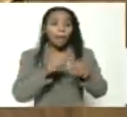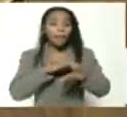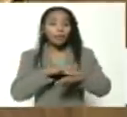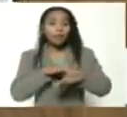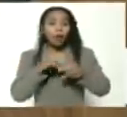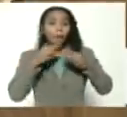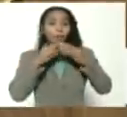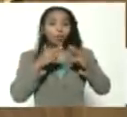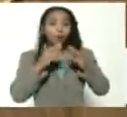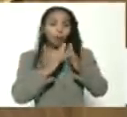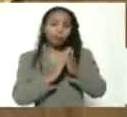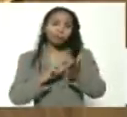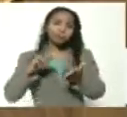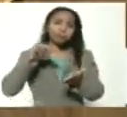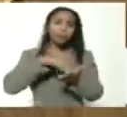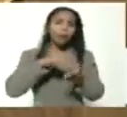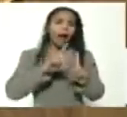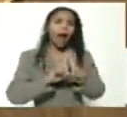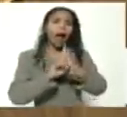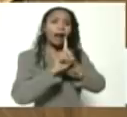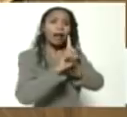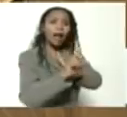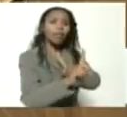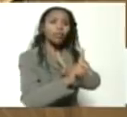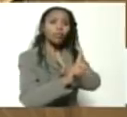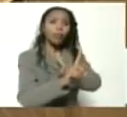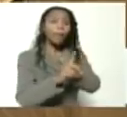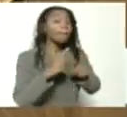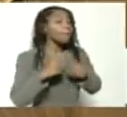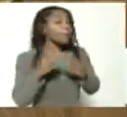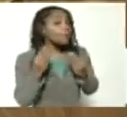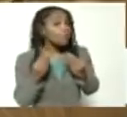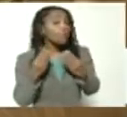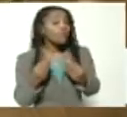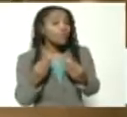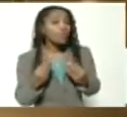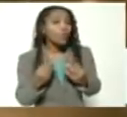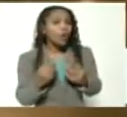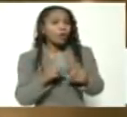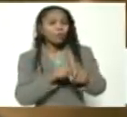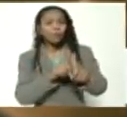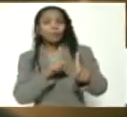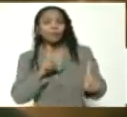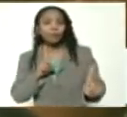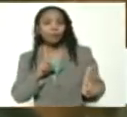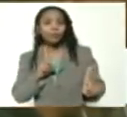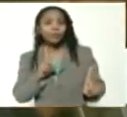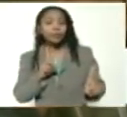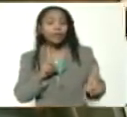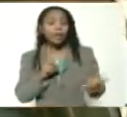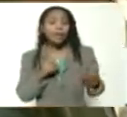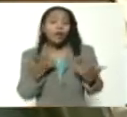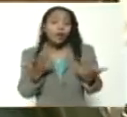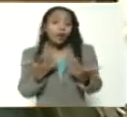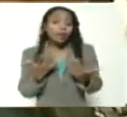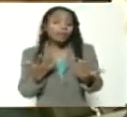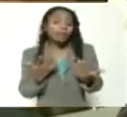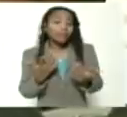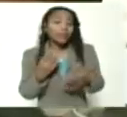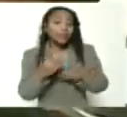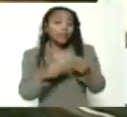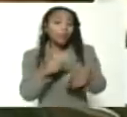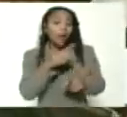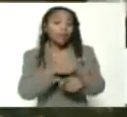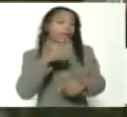en alto para alejarnos, pero muy, muy distantemente de lo que fue ese